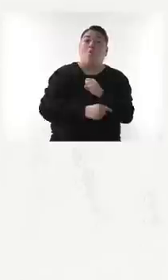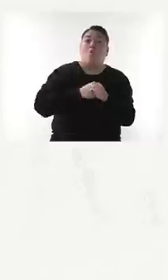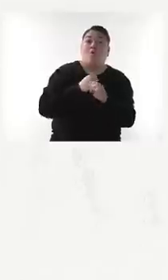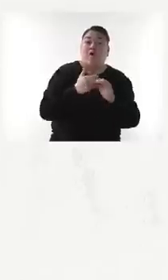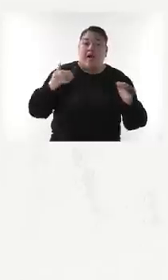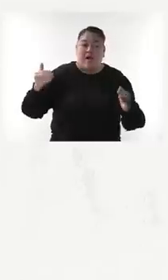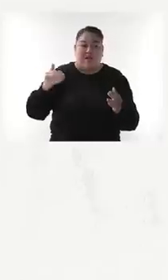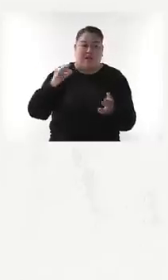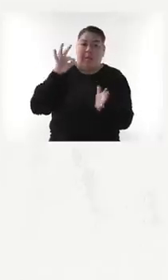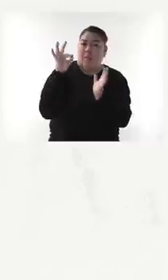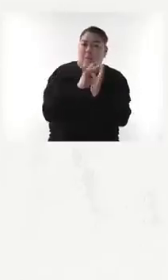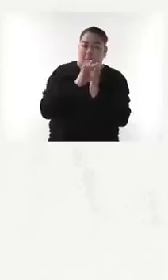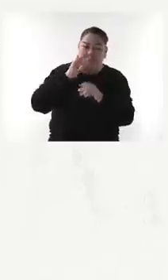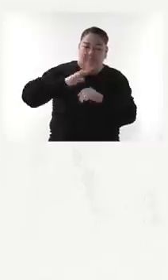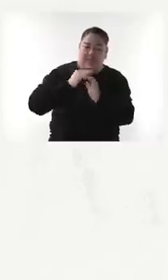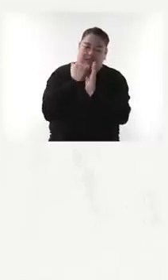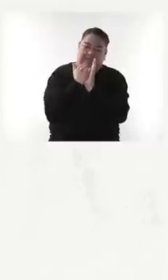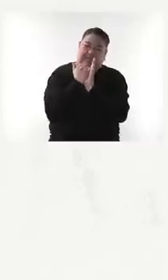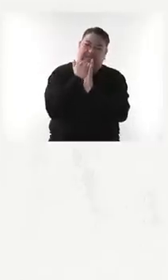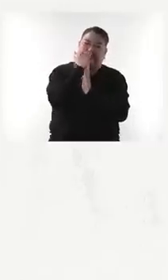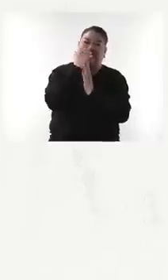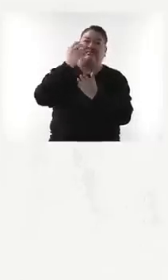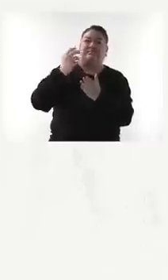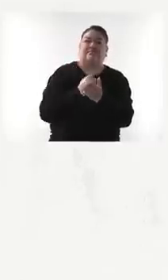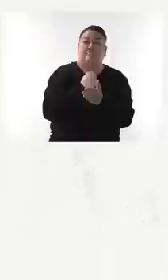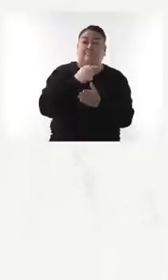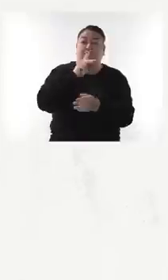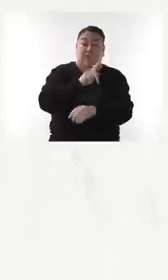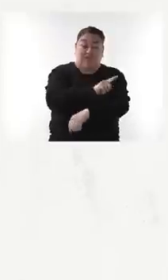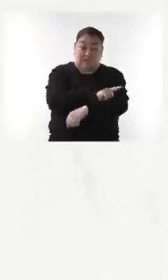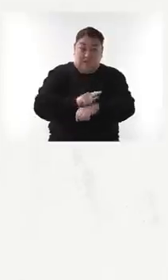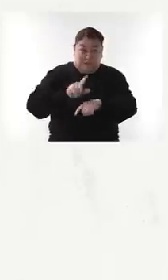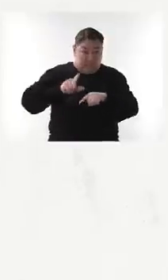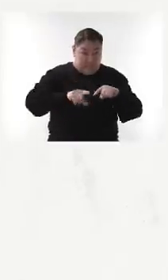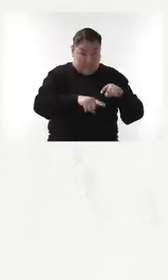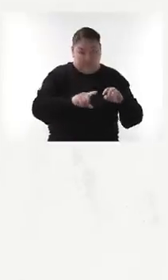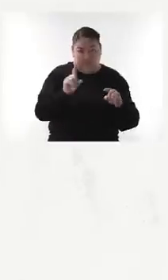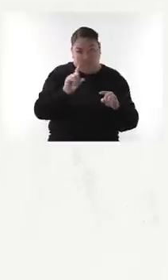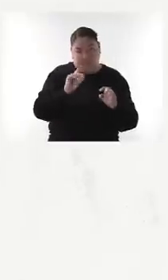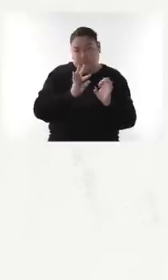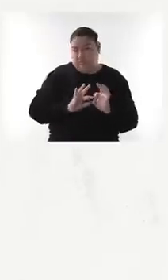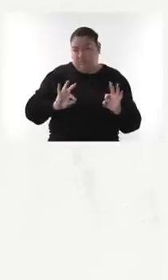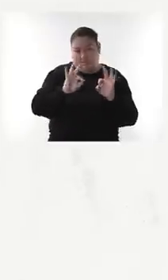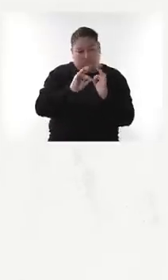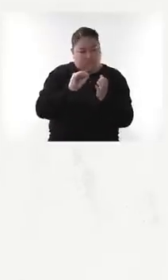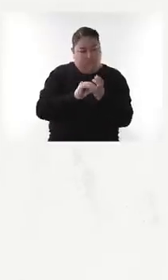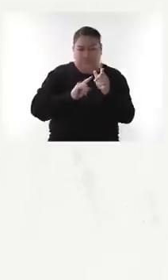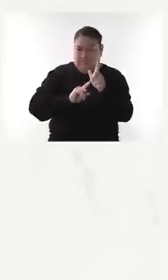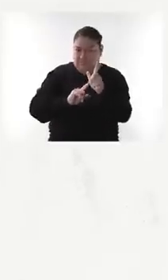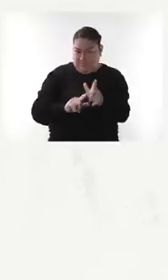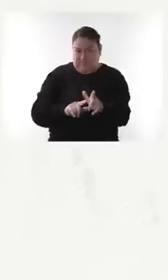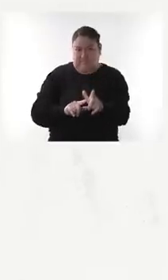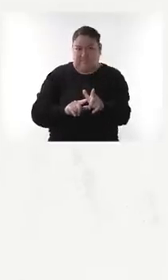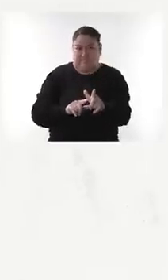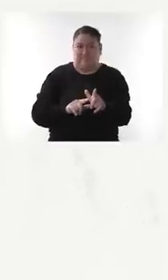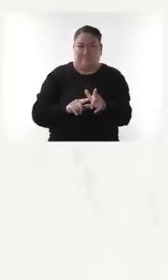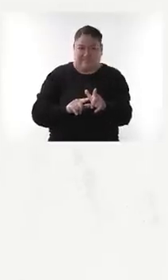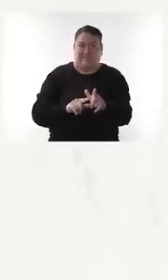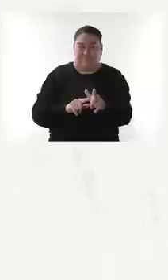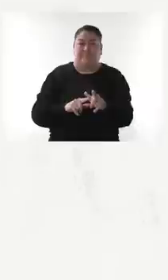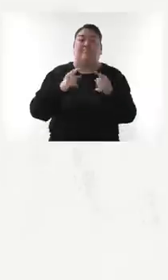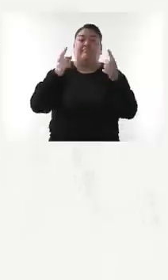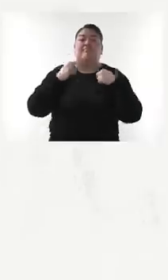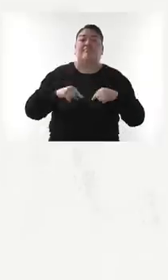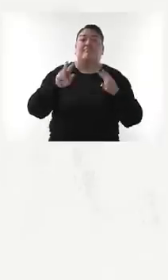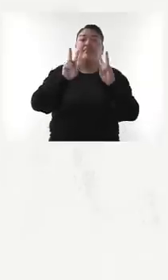puntos. Repito, sin eliminar las liguillas, que son parte central de nuestra competición.